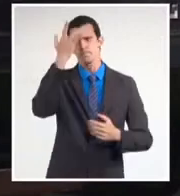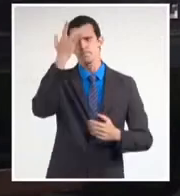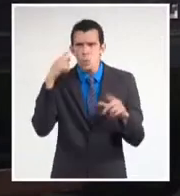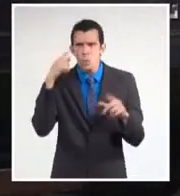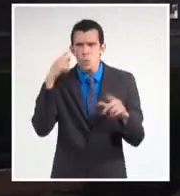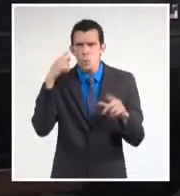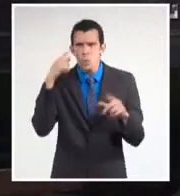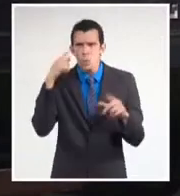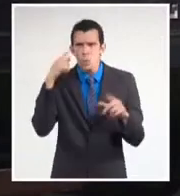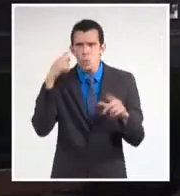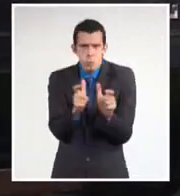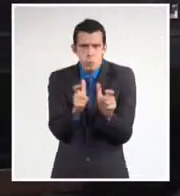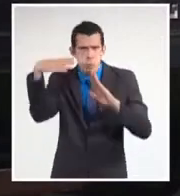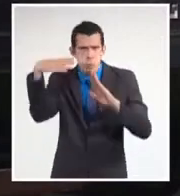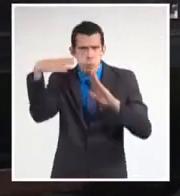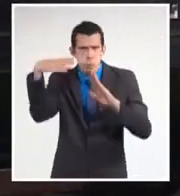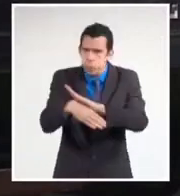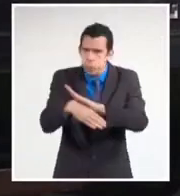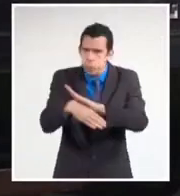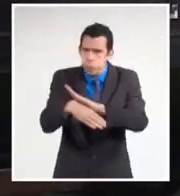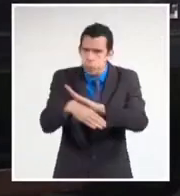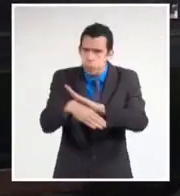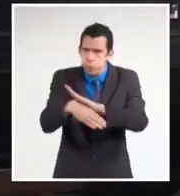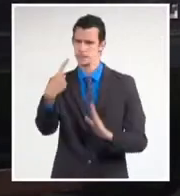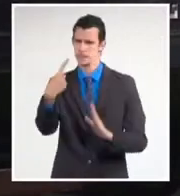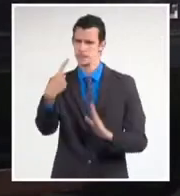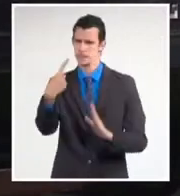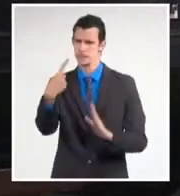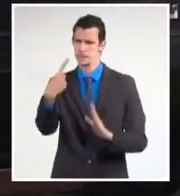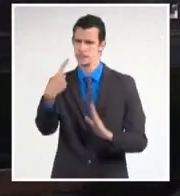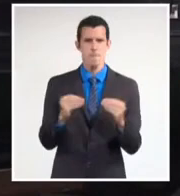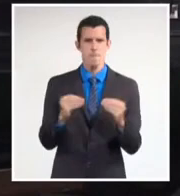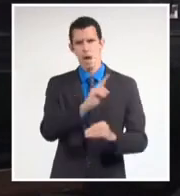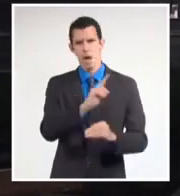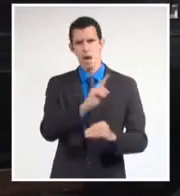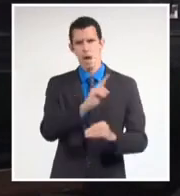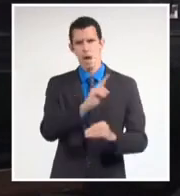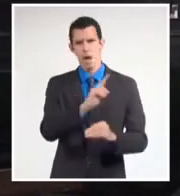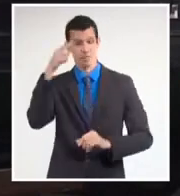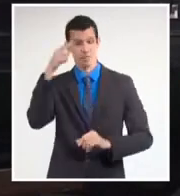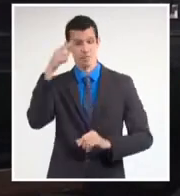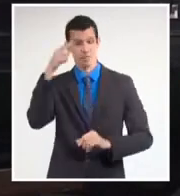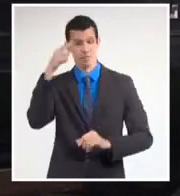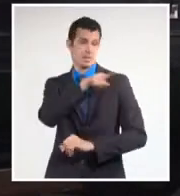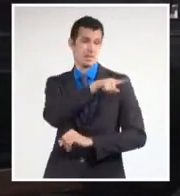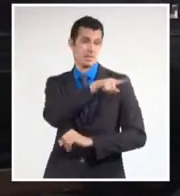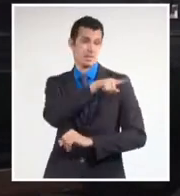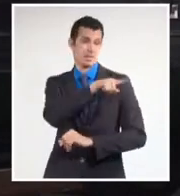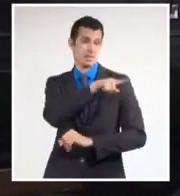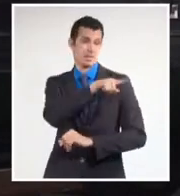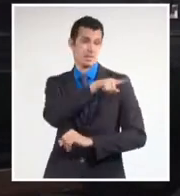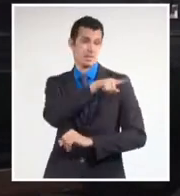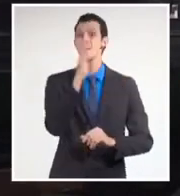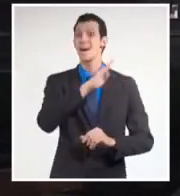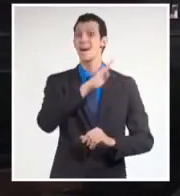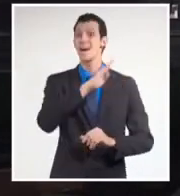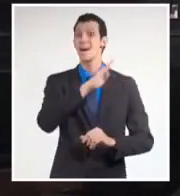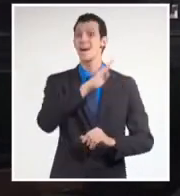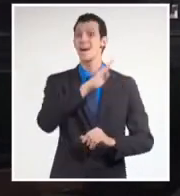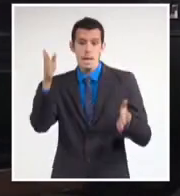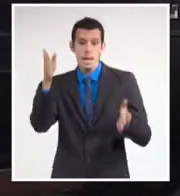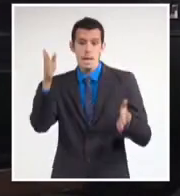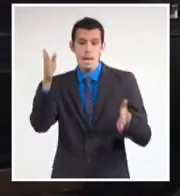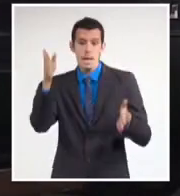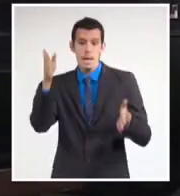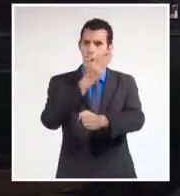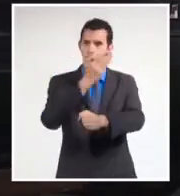sostenido en este sector, al tiempo de que esta última zafra fue la peor desde el triunfo de la revolución. Por eso es tan importante el